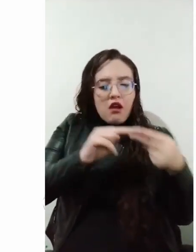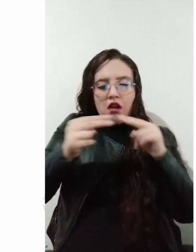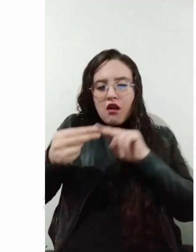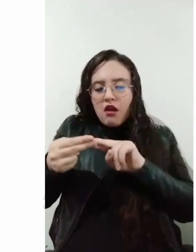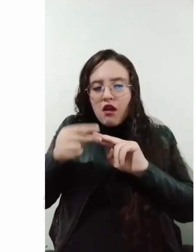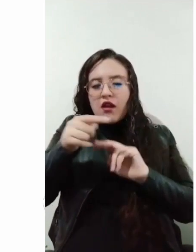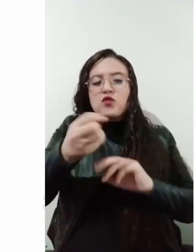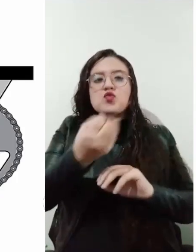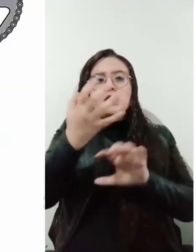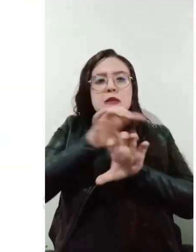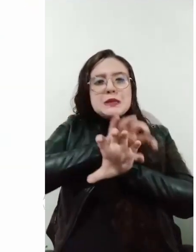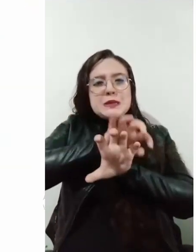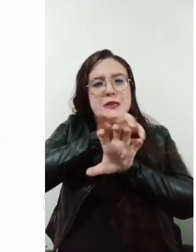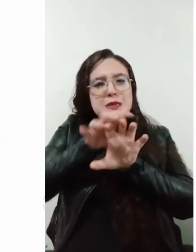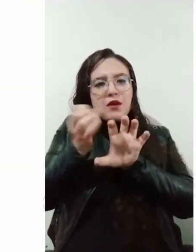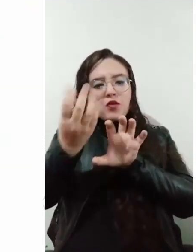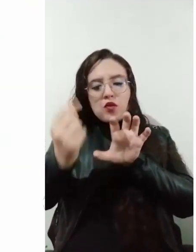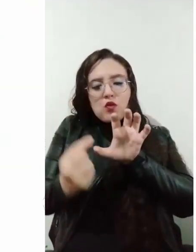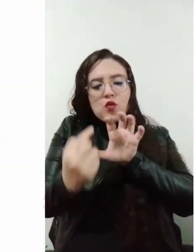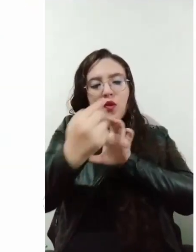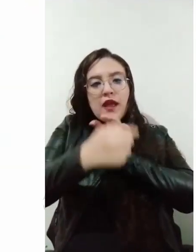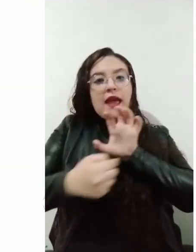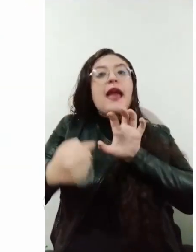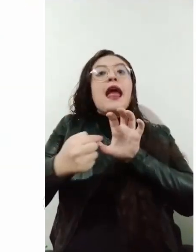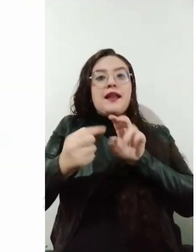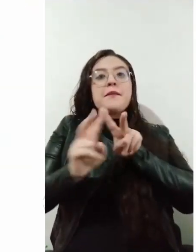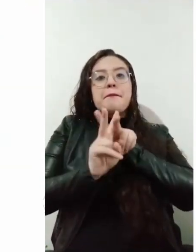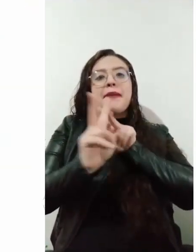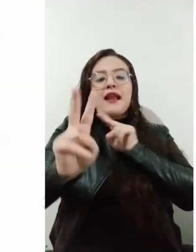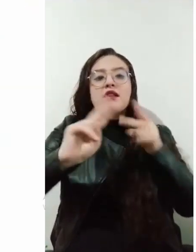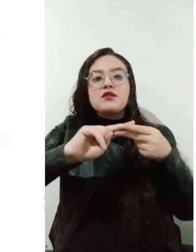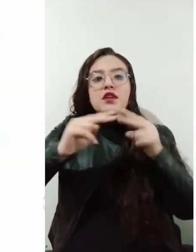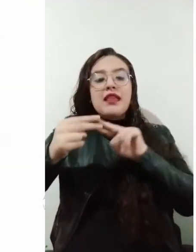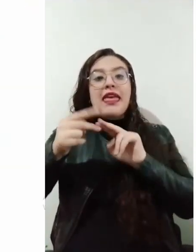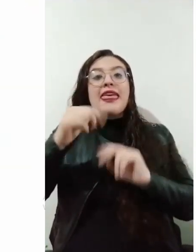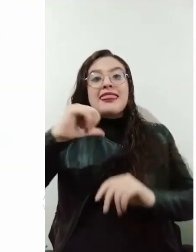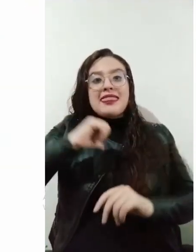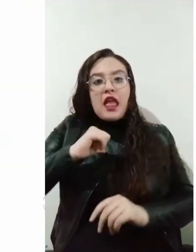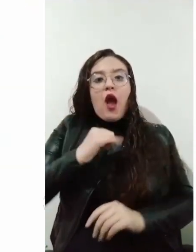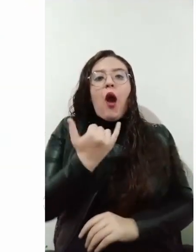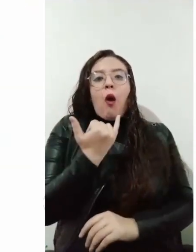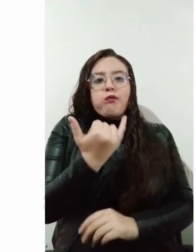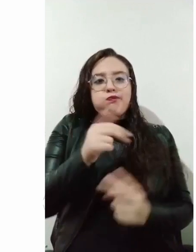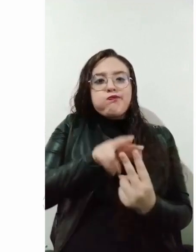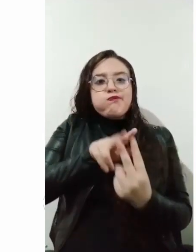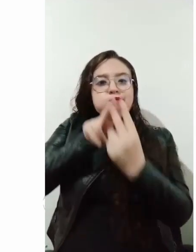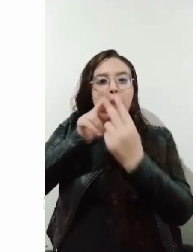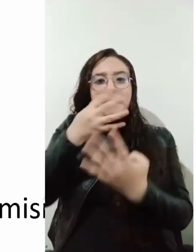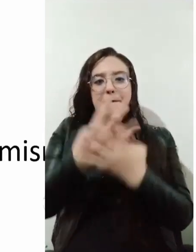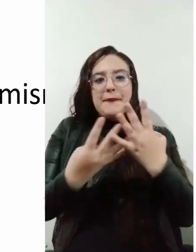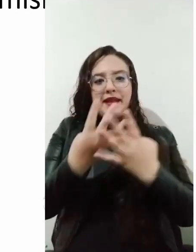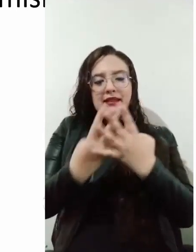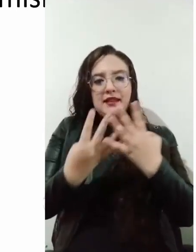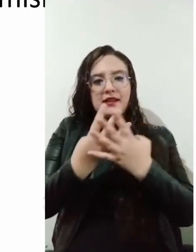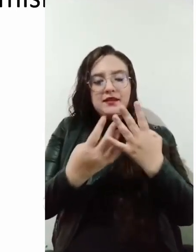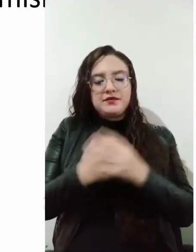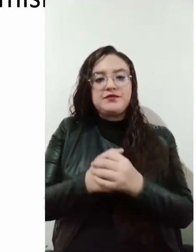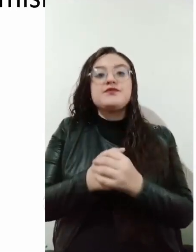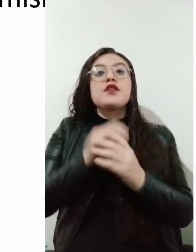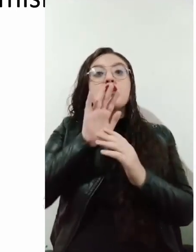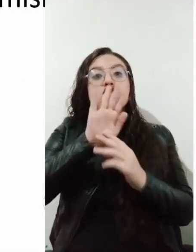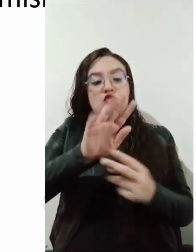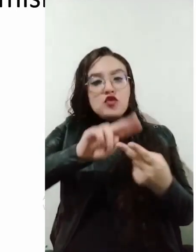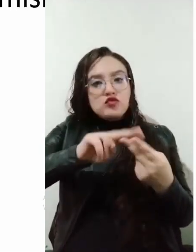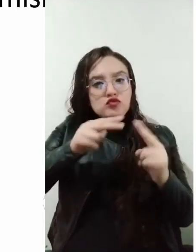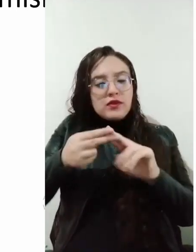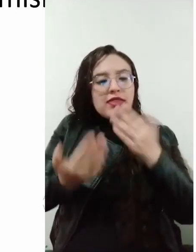fórmula matemática que me relaciona la cantidad de dientes que tiene el piñón con la velocidad está dada por una expresión